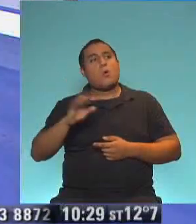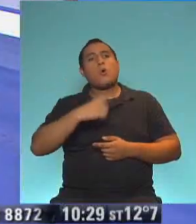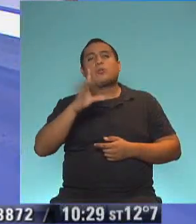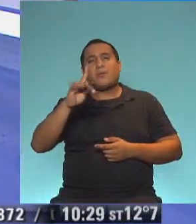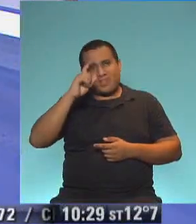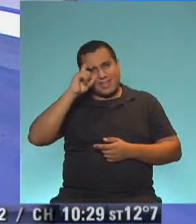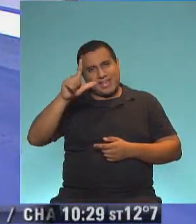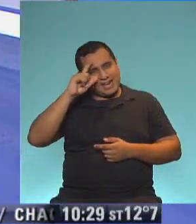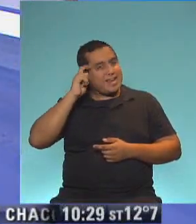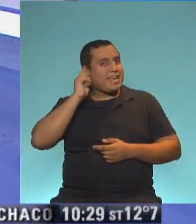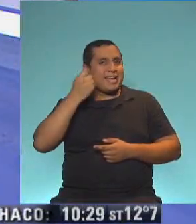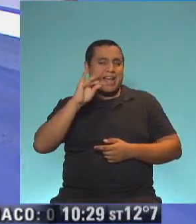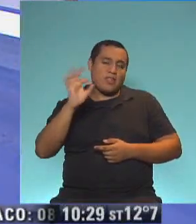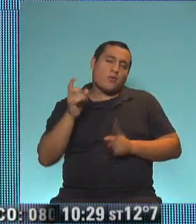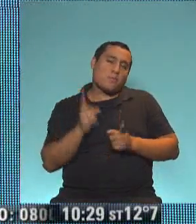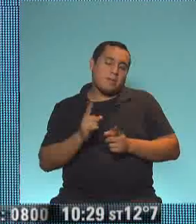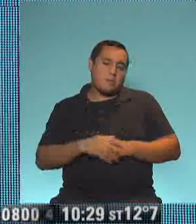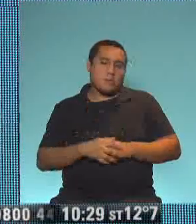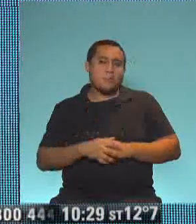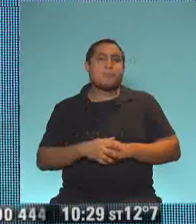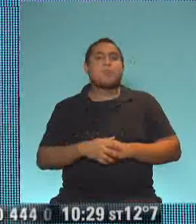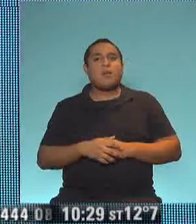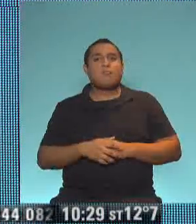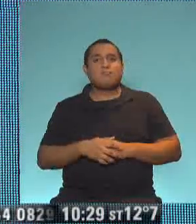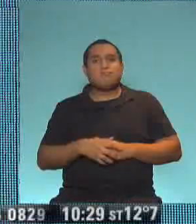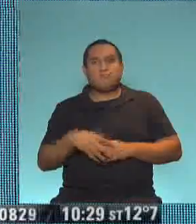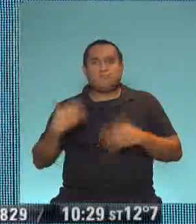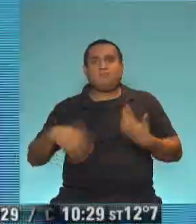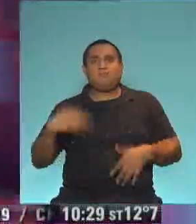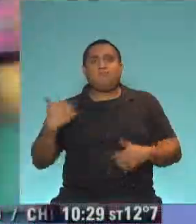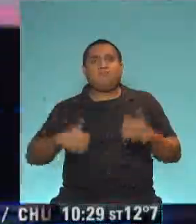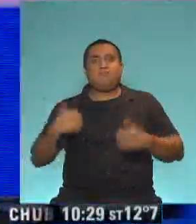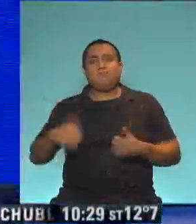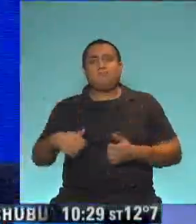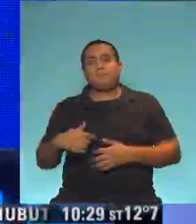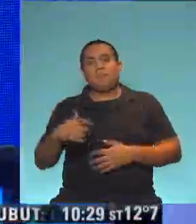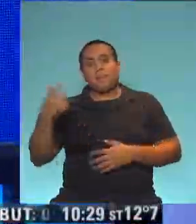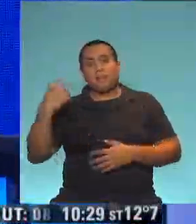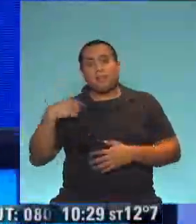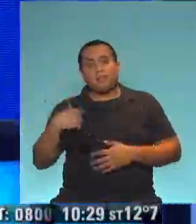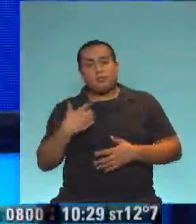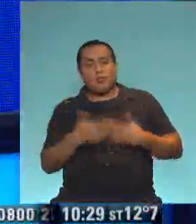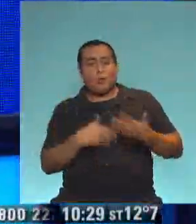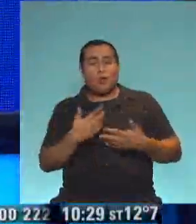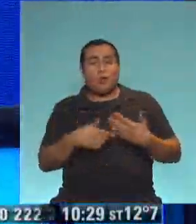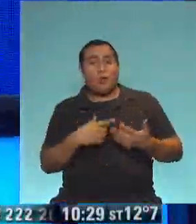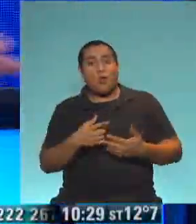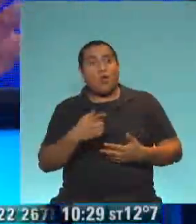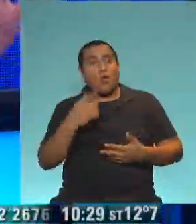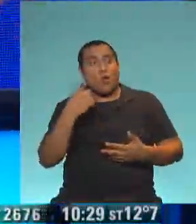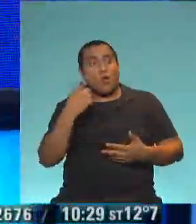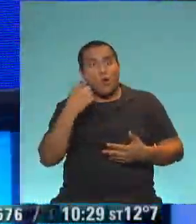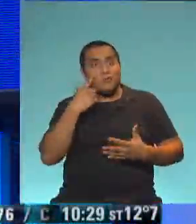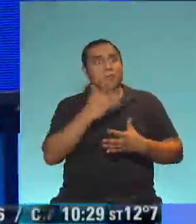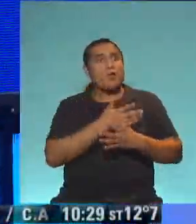delegado, que es el mismo se juego. Se jugaban campeonatos de quemado. Yo jugando al quemado conseguí una novia, me acuerdo. Que el quemado era